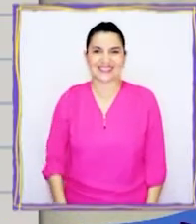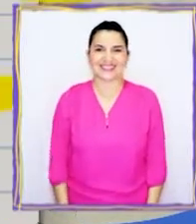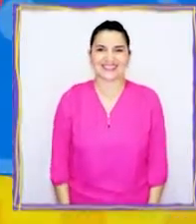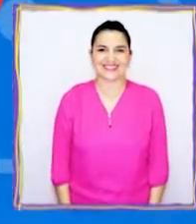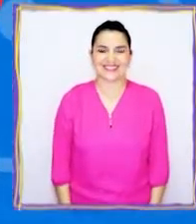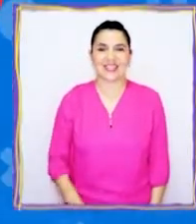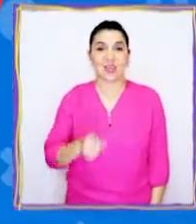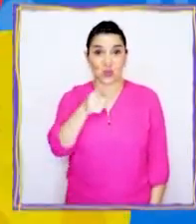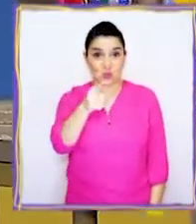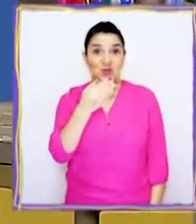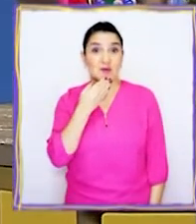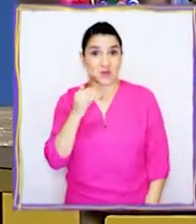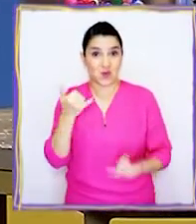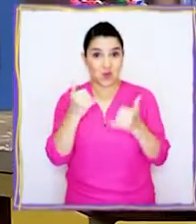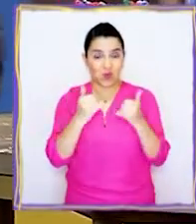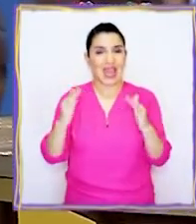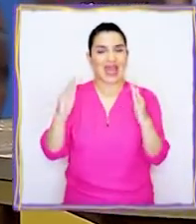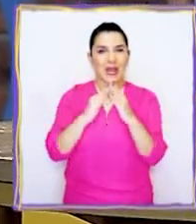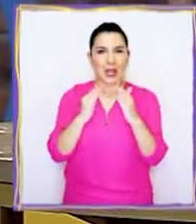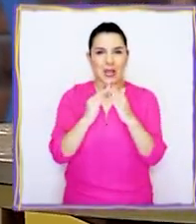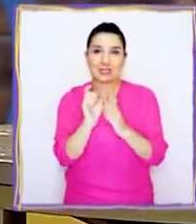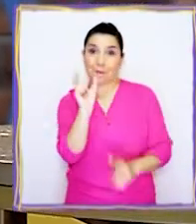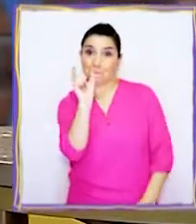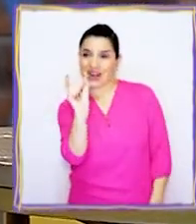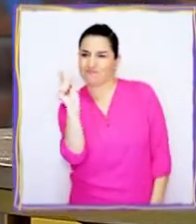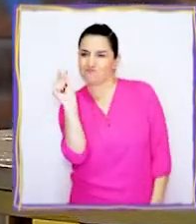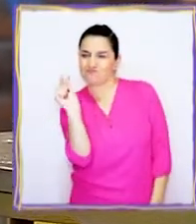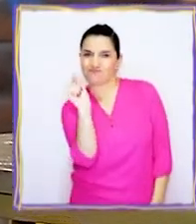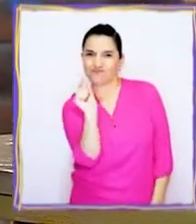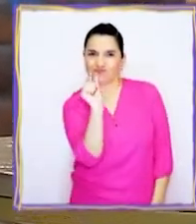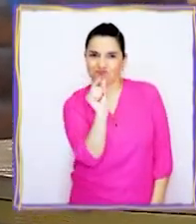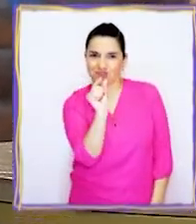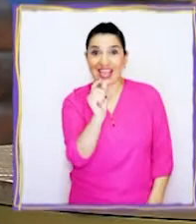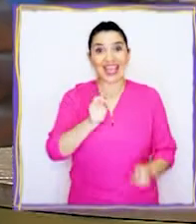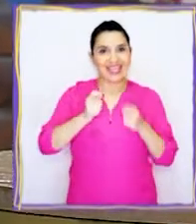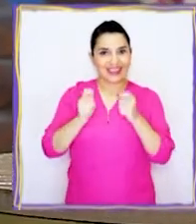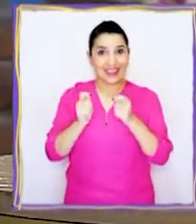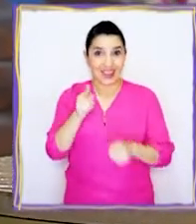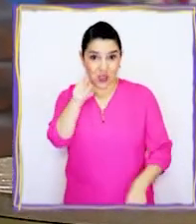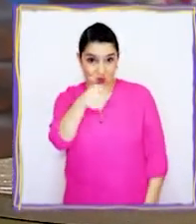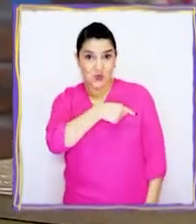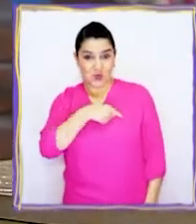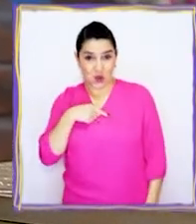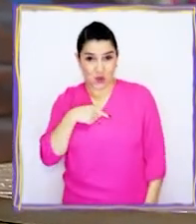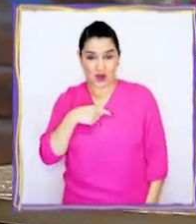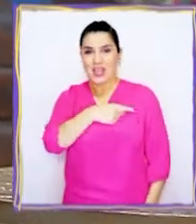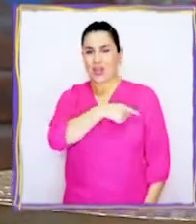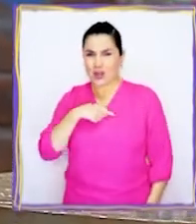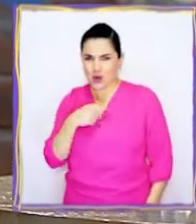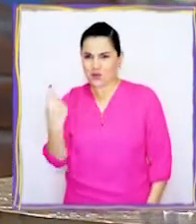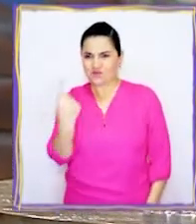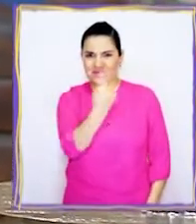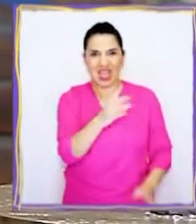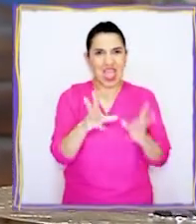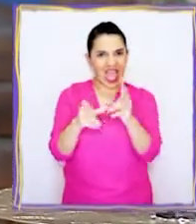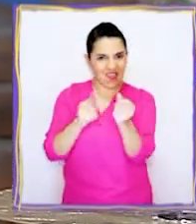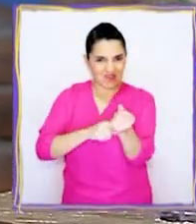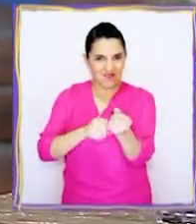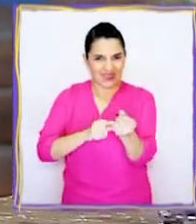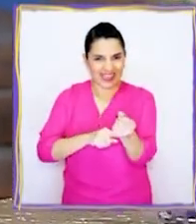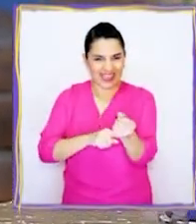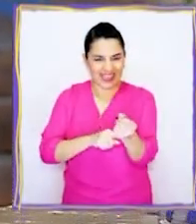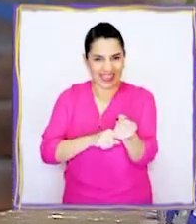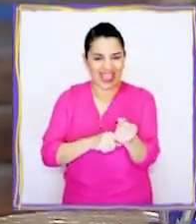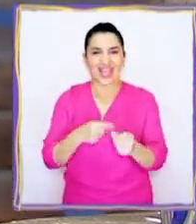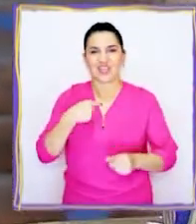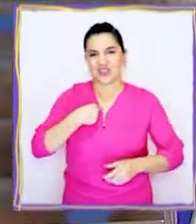son! Tú también puedes jugar en casa a separar las palabras en sílabas. Inténtalo con tu nombre y con el nombre de algunos de los